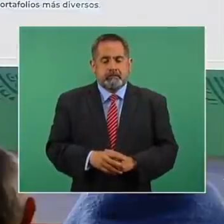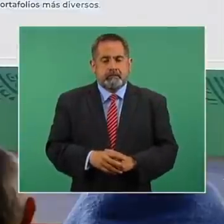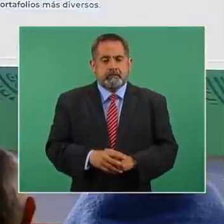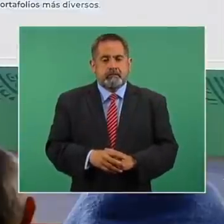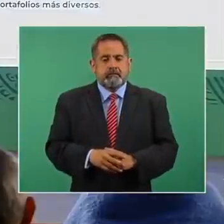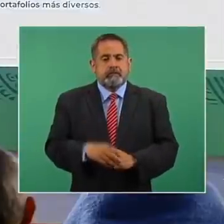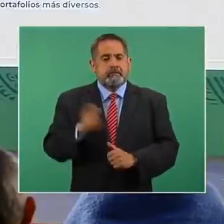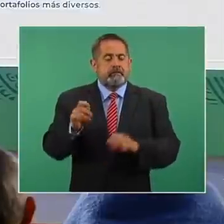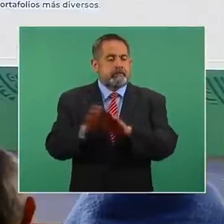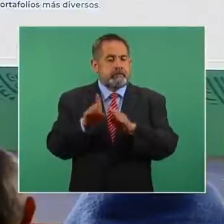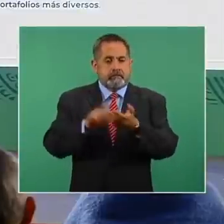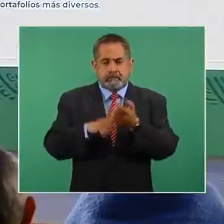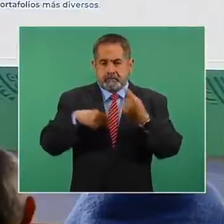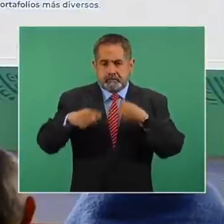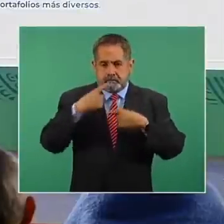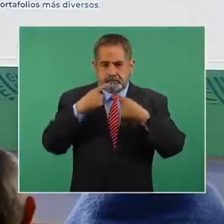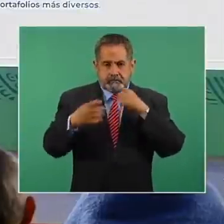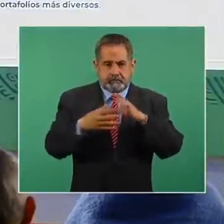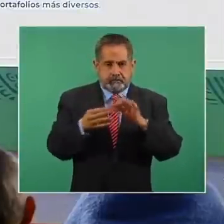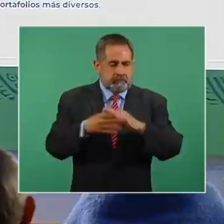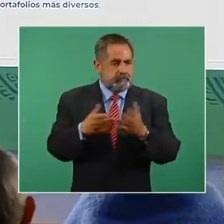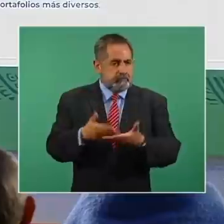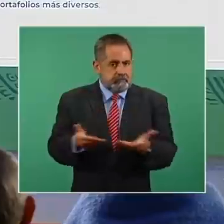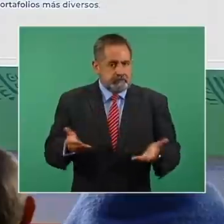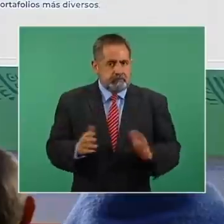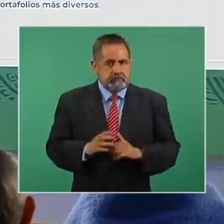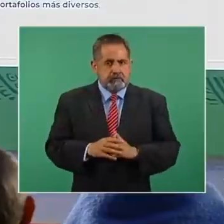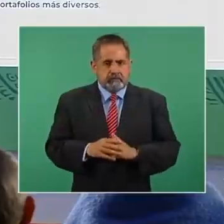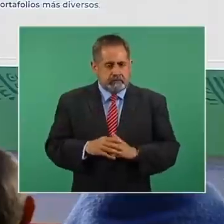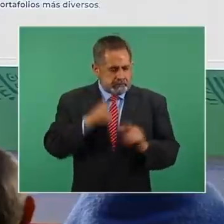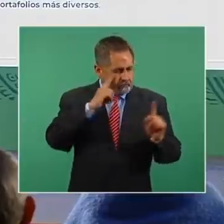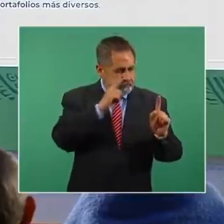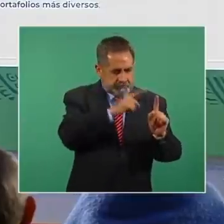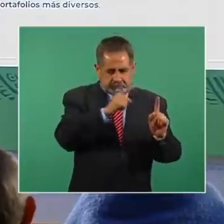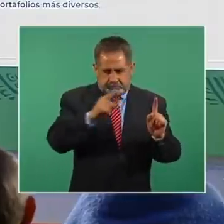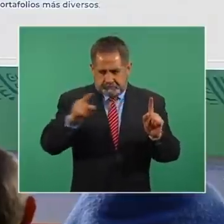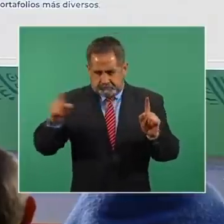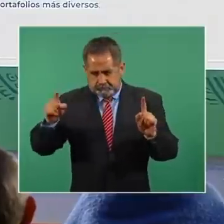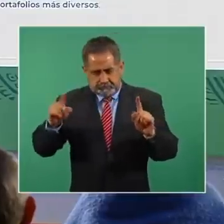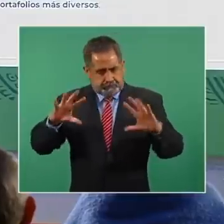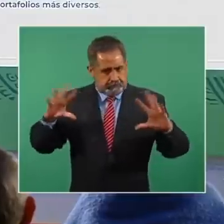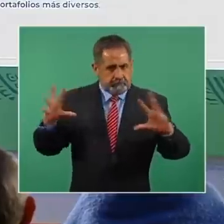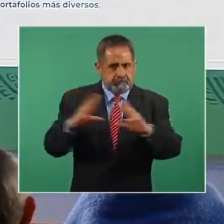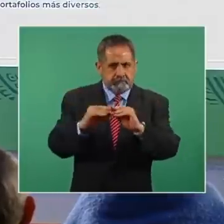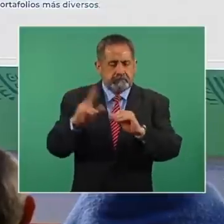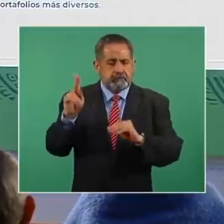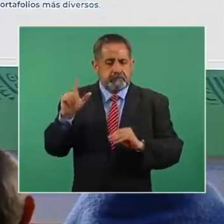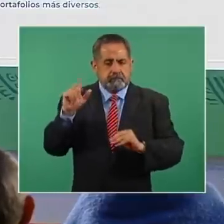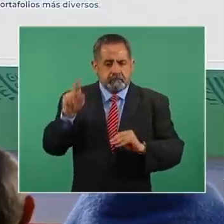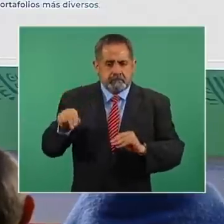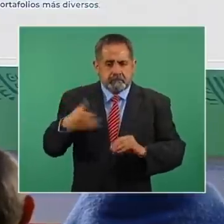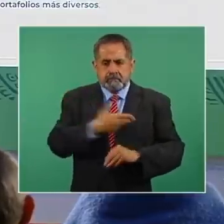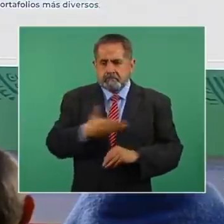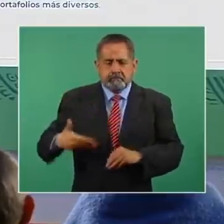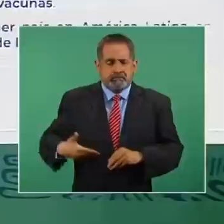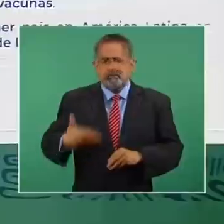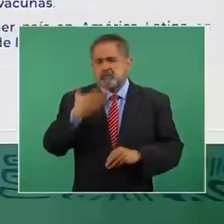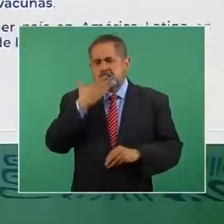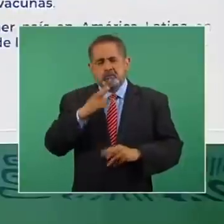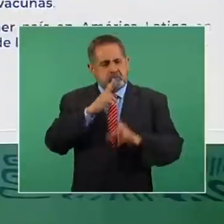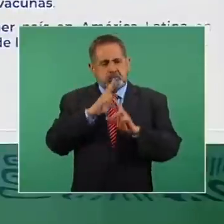Y hemos, podemos decir hoy, haciendo este recuento, que la estrategia que diseñó el presidente ha dado